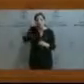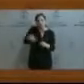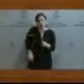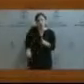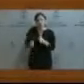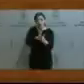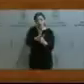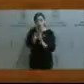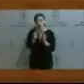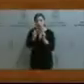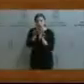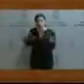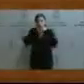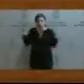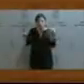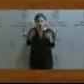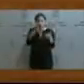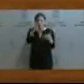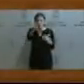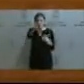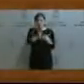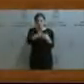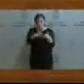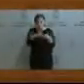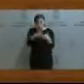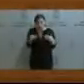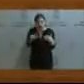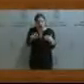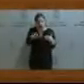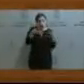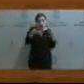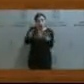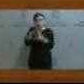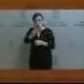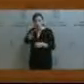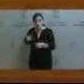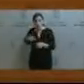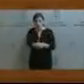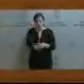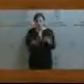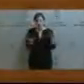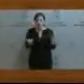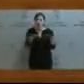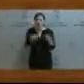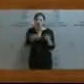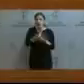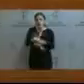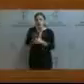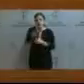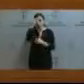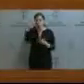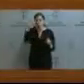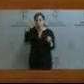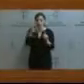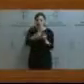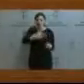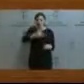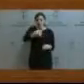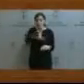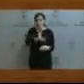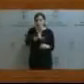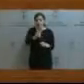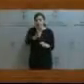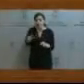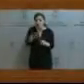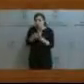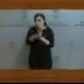motivado a centrarse en la atención a su paciente y no en otras consideraciones. Este debería ser el principal objetivo de cualquier